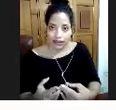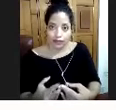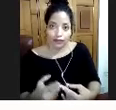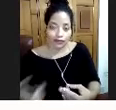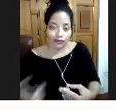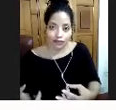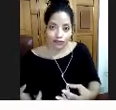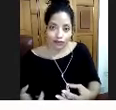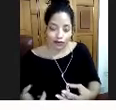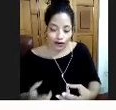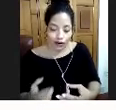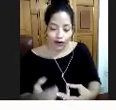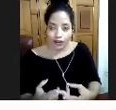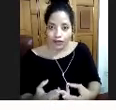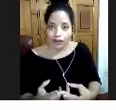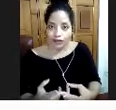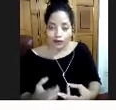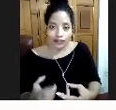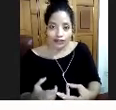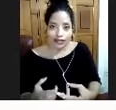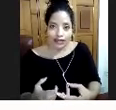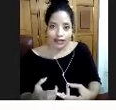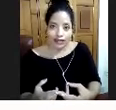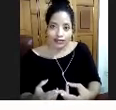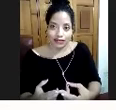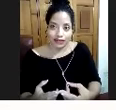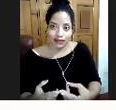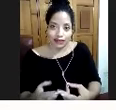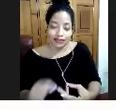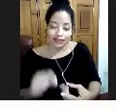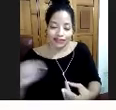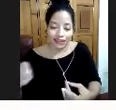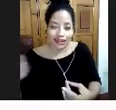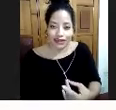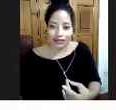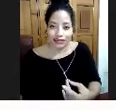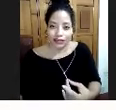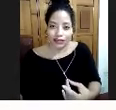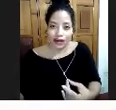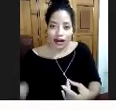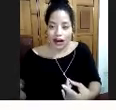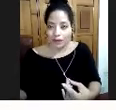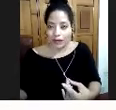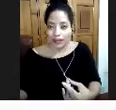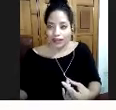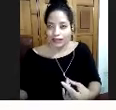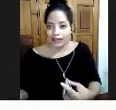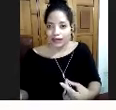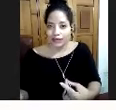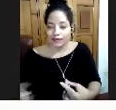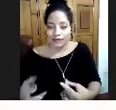ser software malicioso y dos puede ser que se esté enlazando a